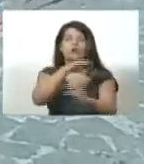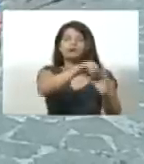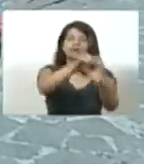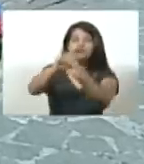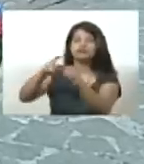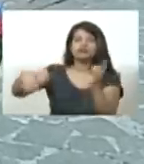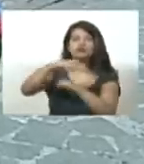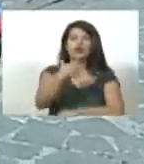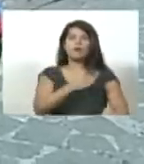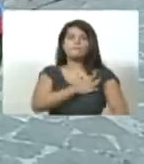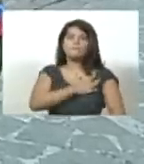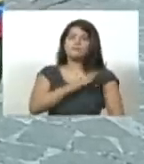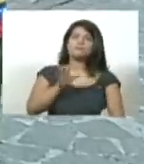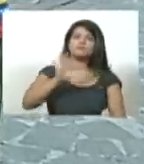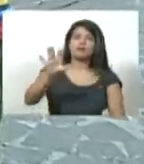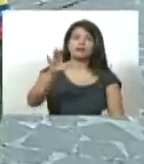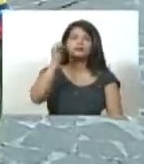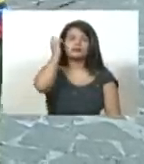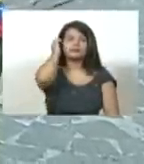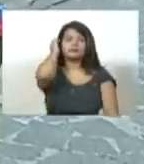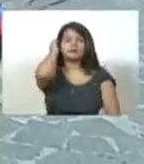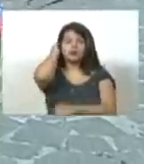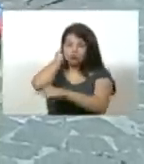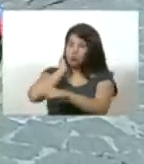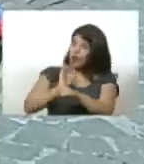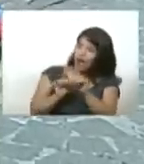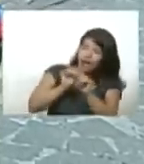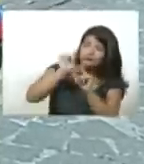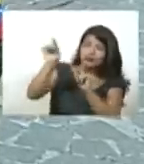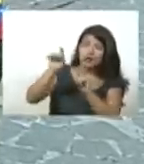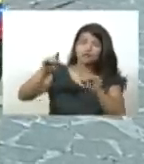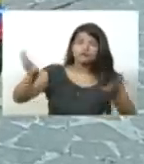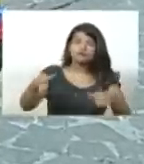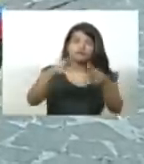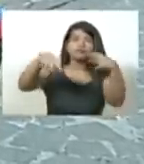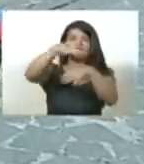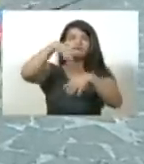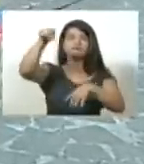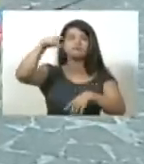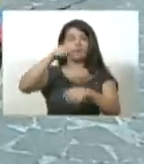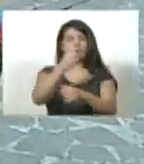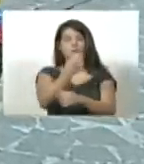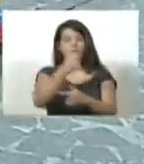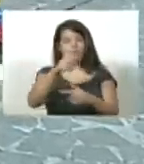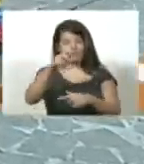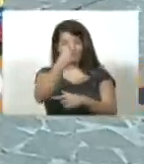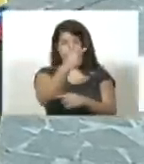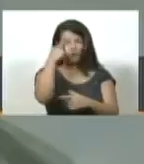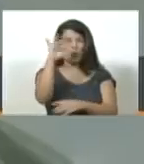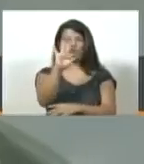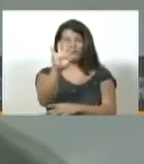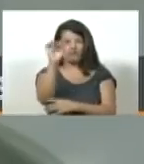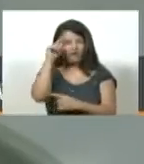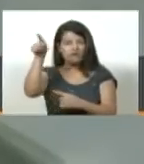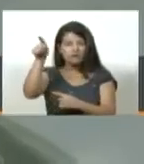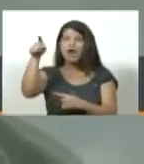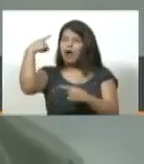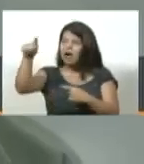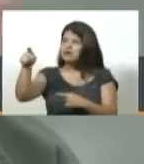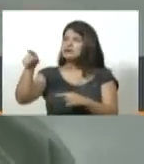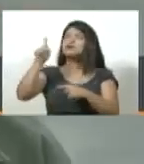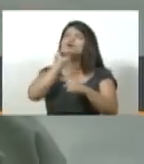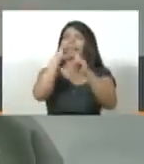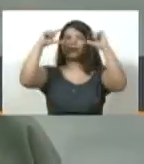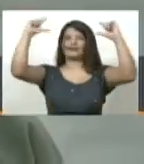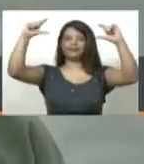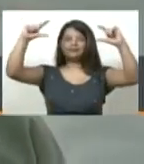su patria. En el cuartel de la montaña, donde tu nombre titila como las estrellas del universo. Trabajando por